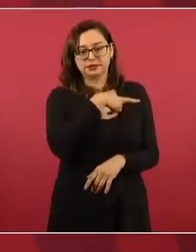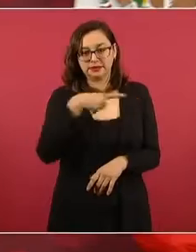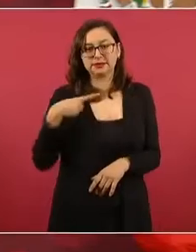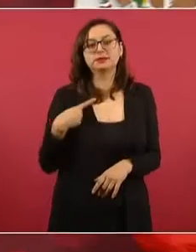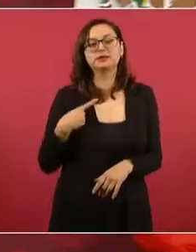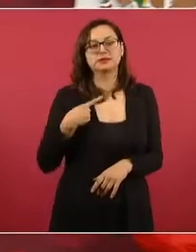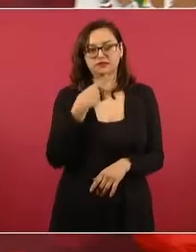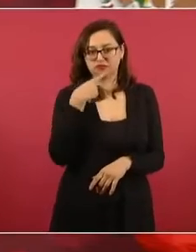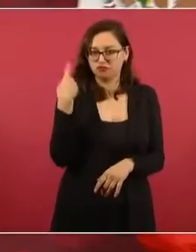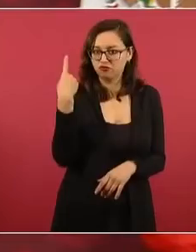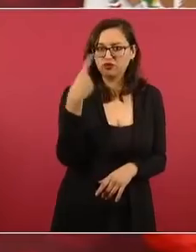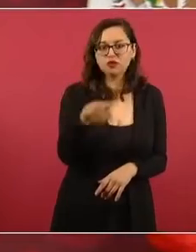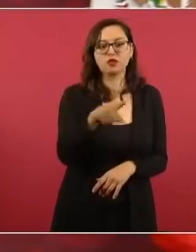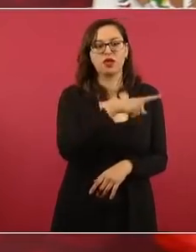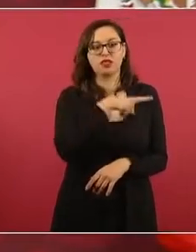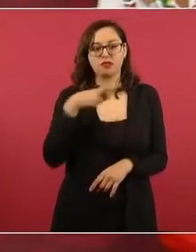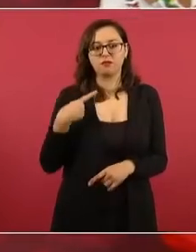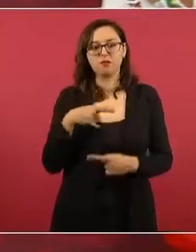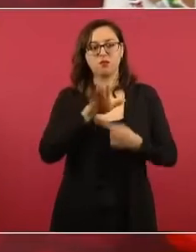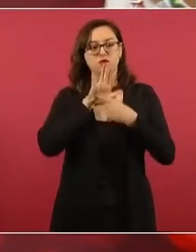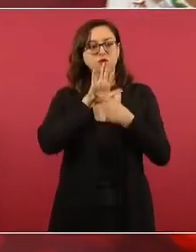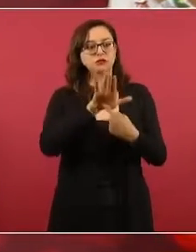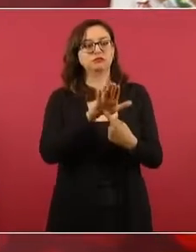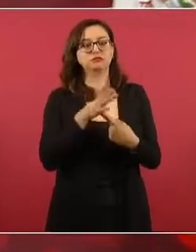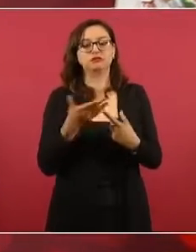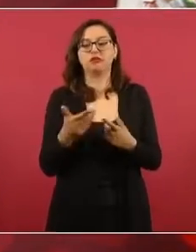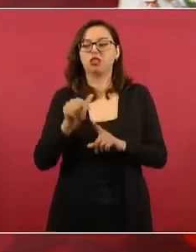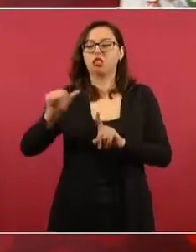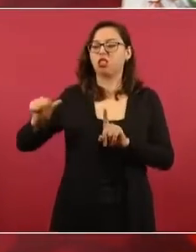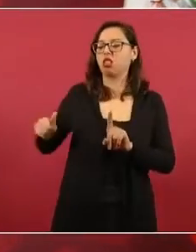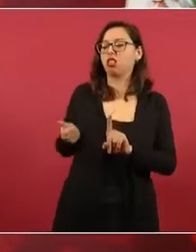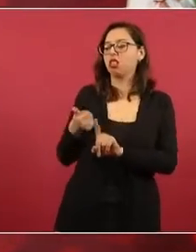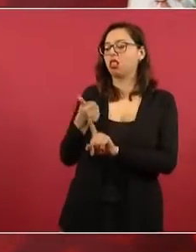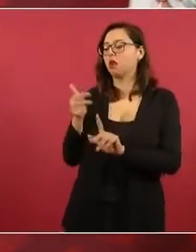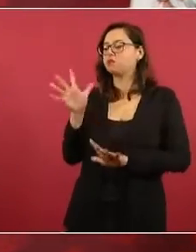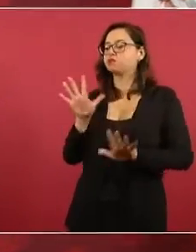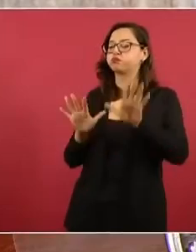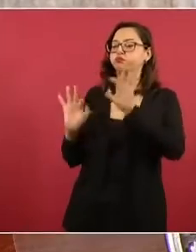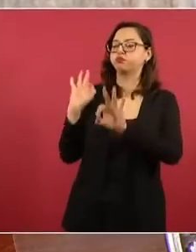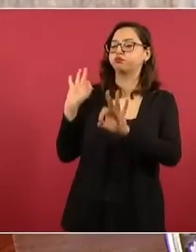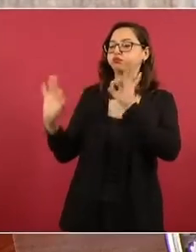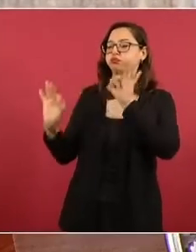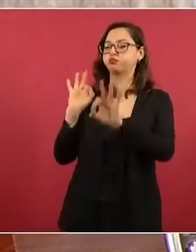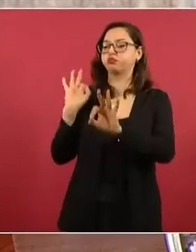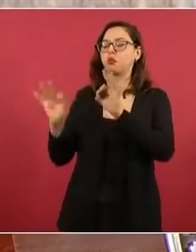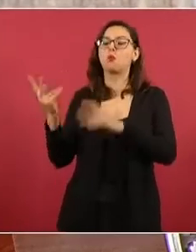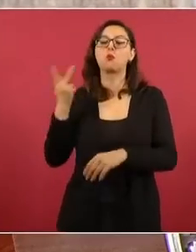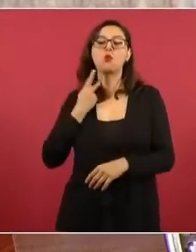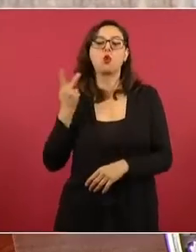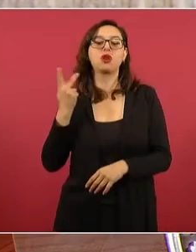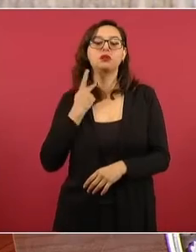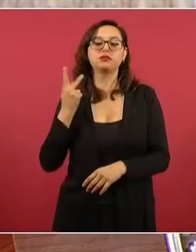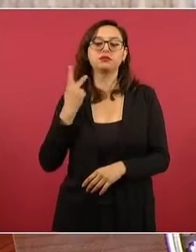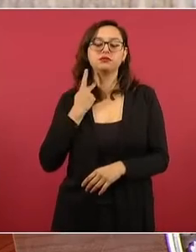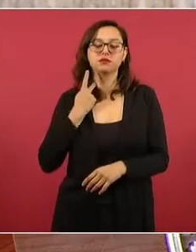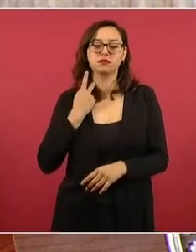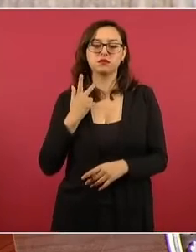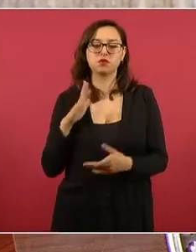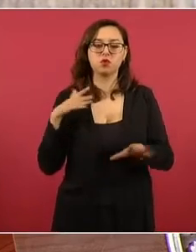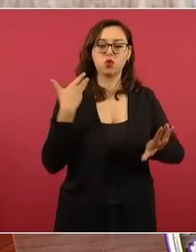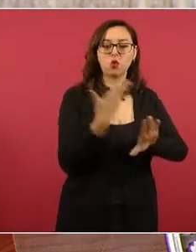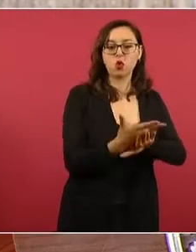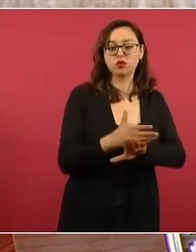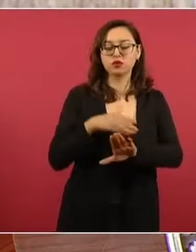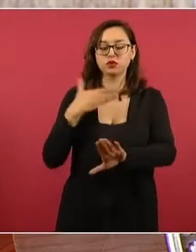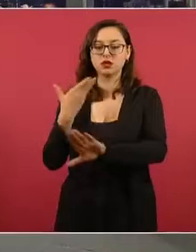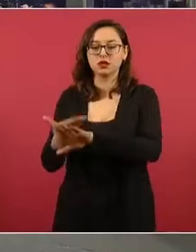el problema para afectar a un partido o a otro. El secretario de